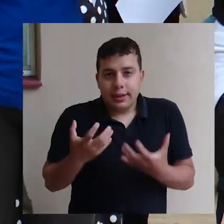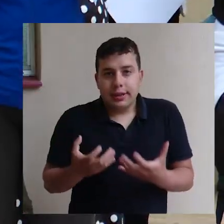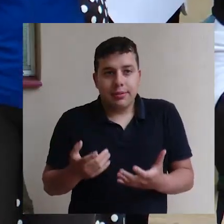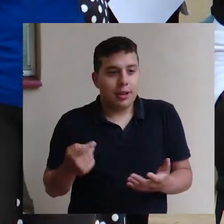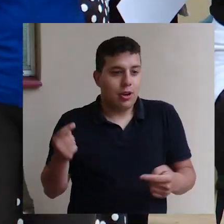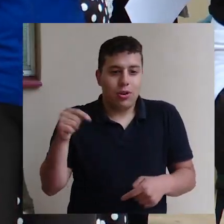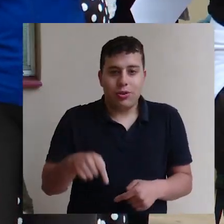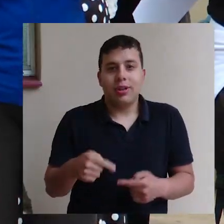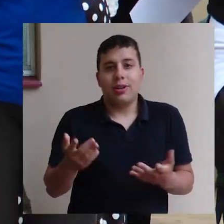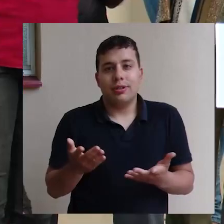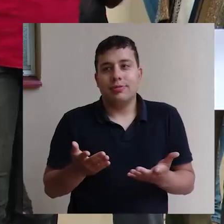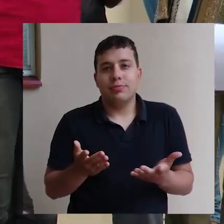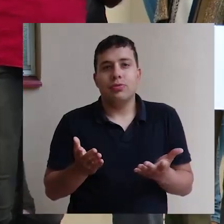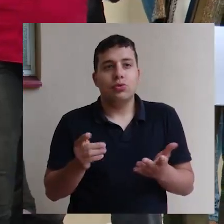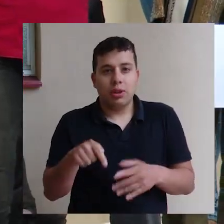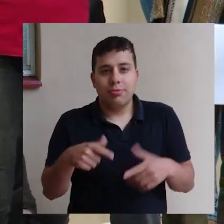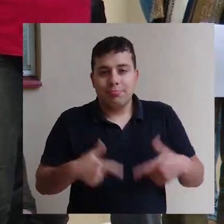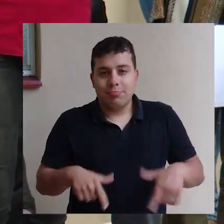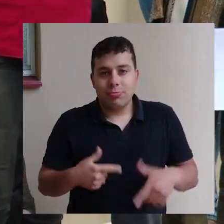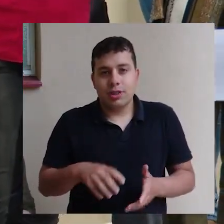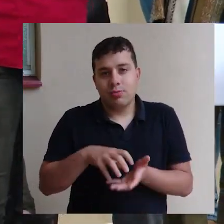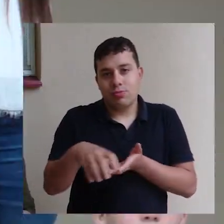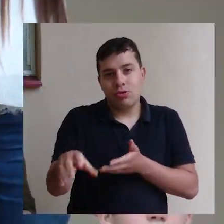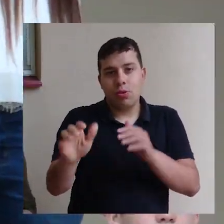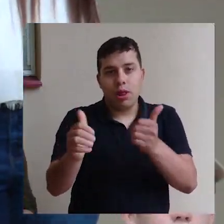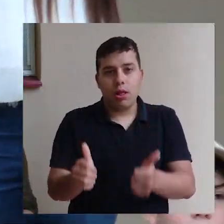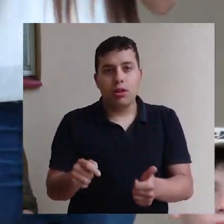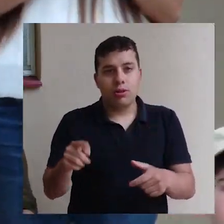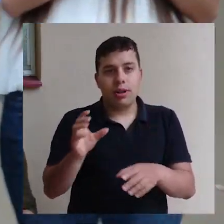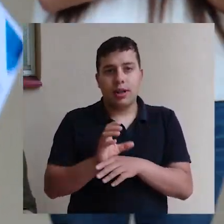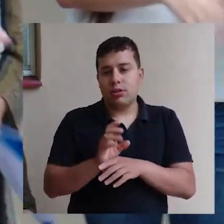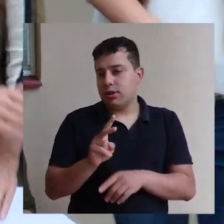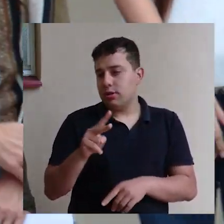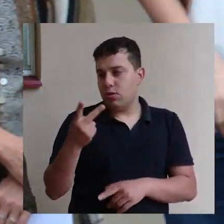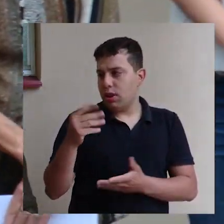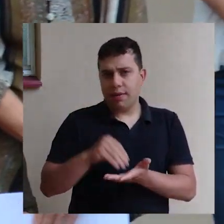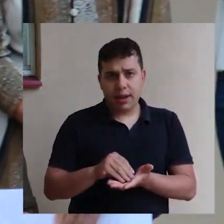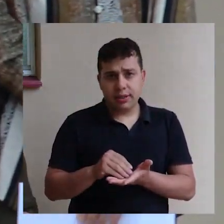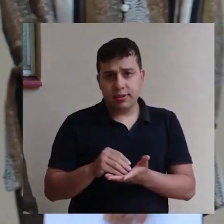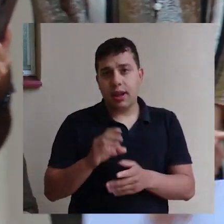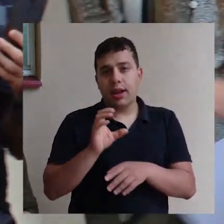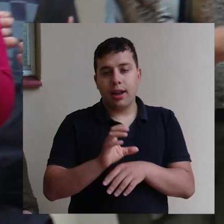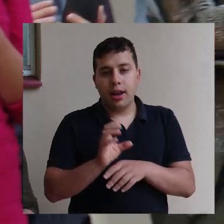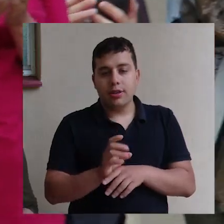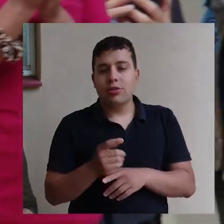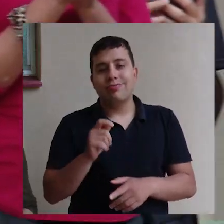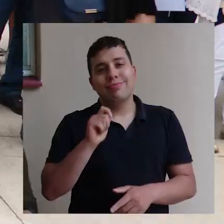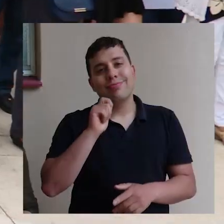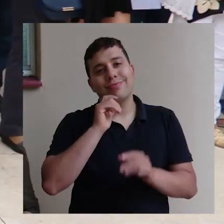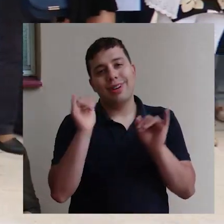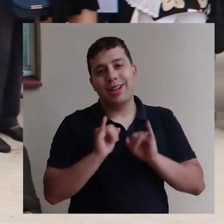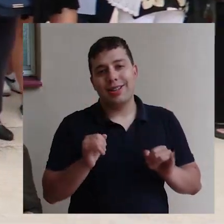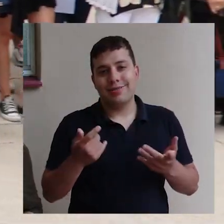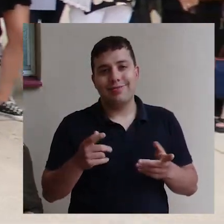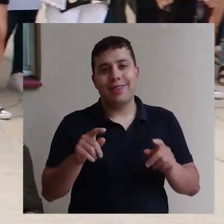el municipio de Maldonado tiene estas clases, y es la segunda vez que estoy participando de las clases, y feliz. Con este